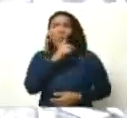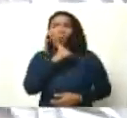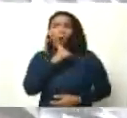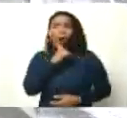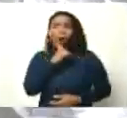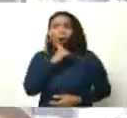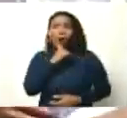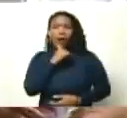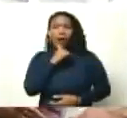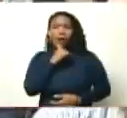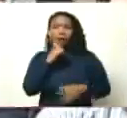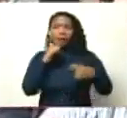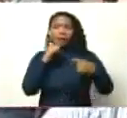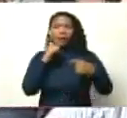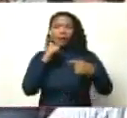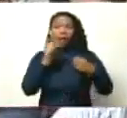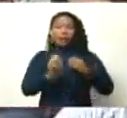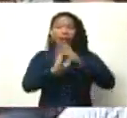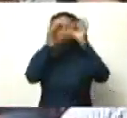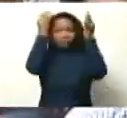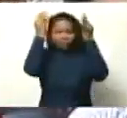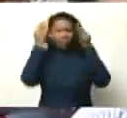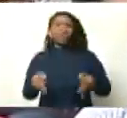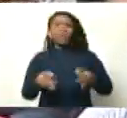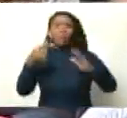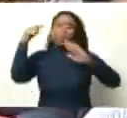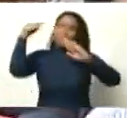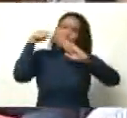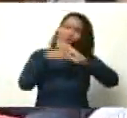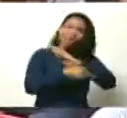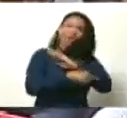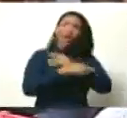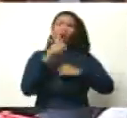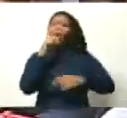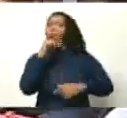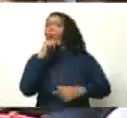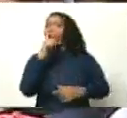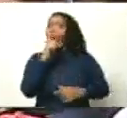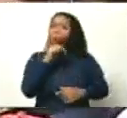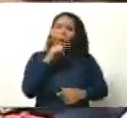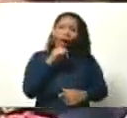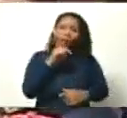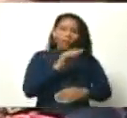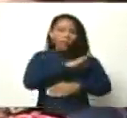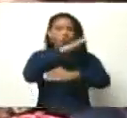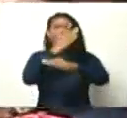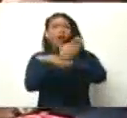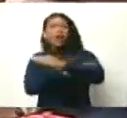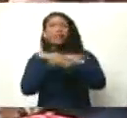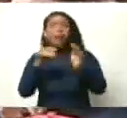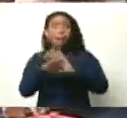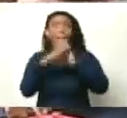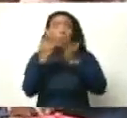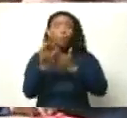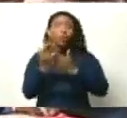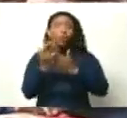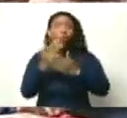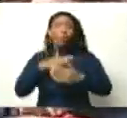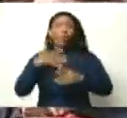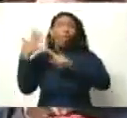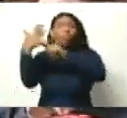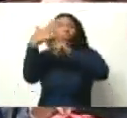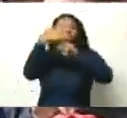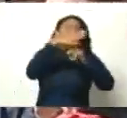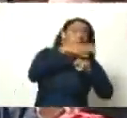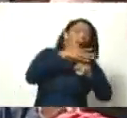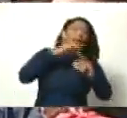la convicción firme, la convicción profunda de que no existe una fuerza al mundo capaz de aplastar la fuerza de la